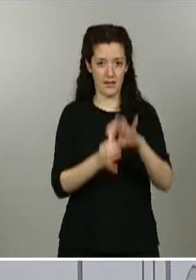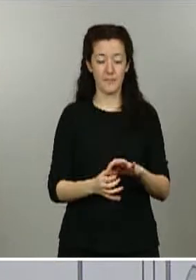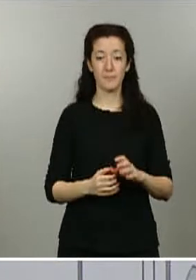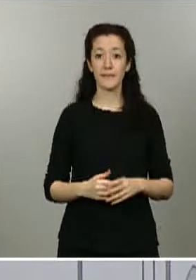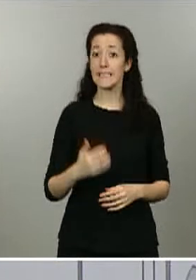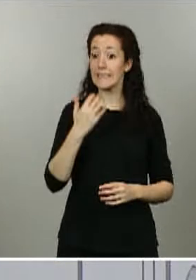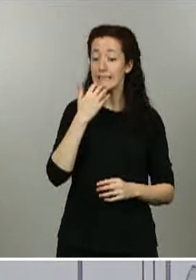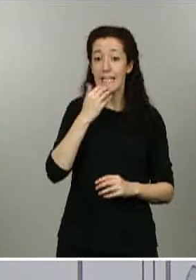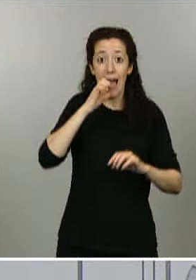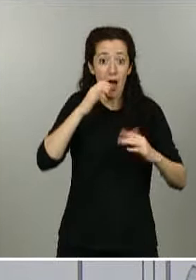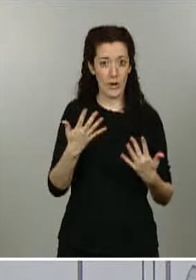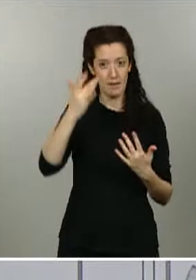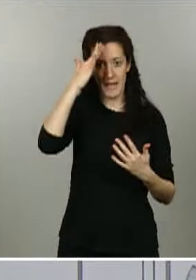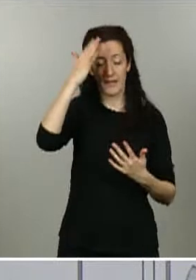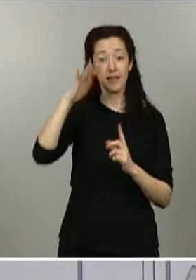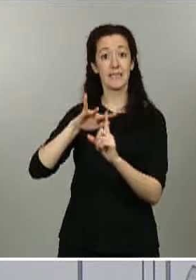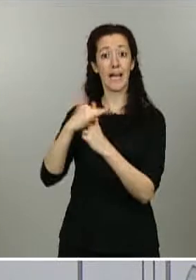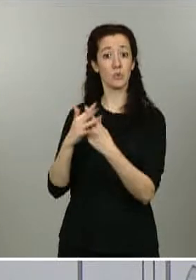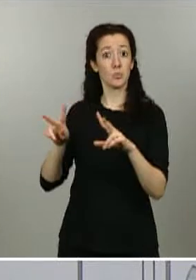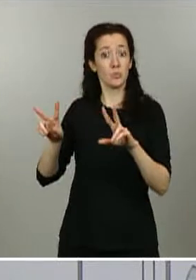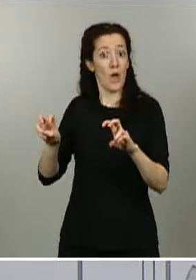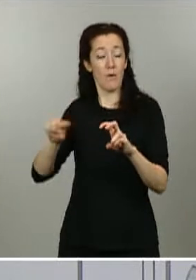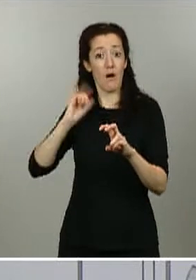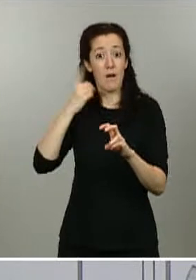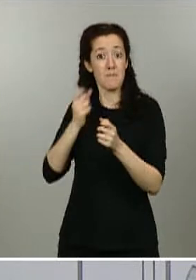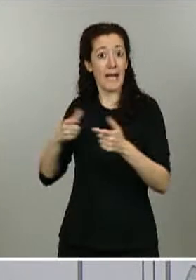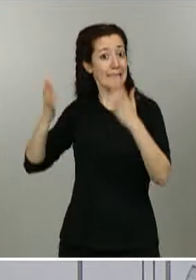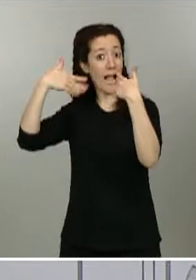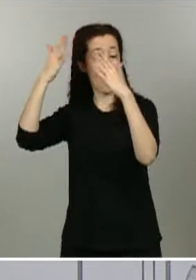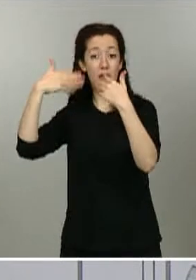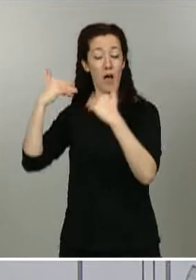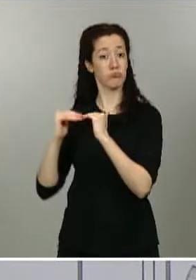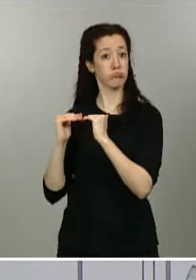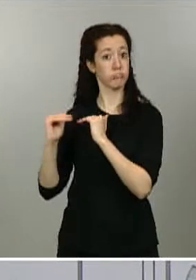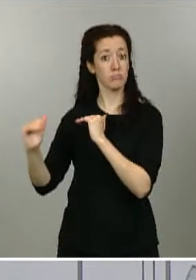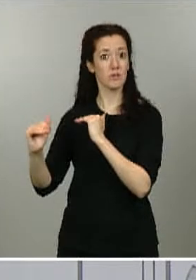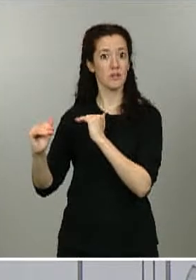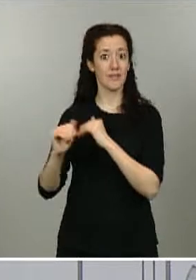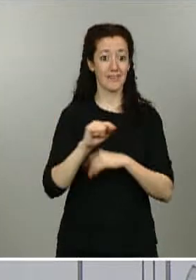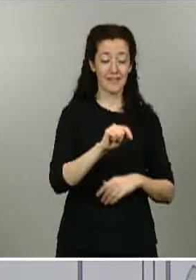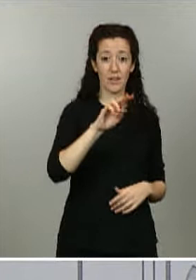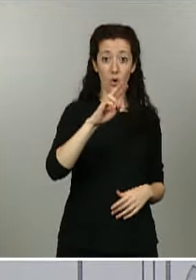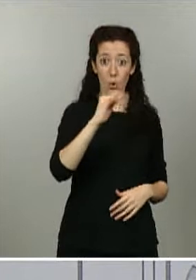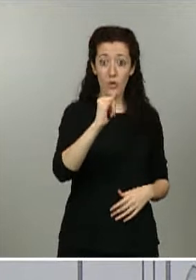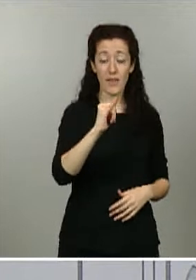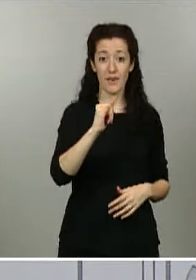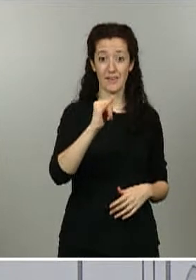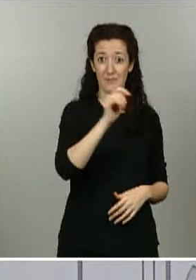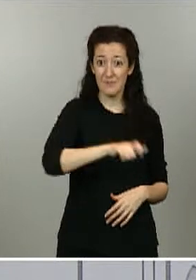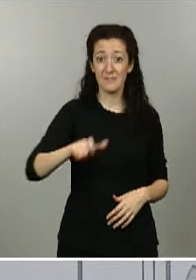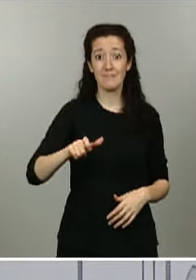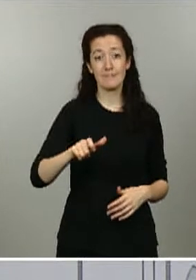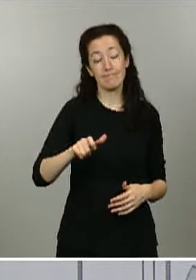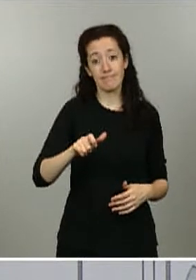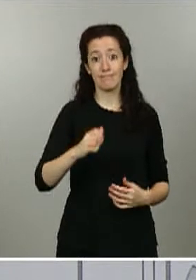hospitalizados que todavía tenemos en nuestros hospitales, algunos de ellos podrían evolucionar no todo lo bien que nos gustaría y requerir